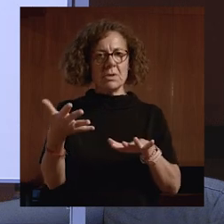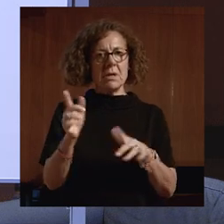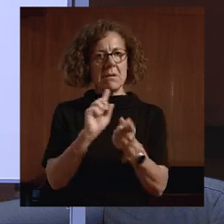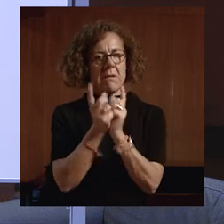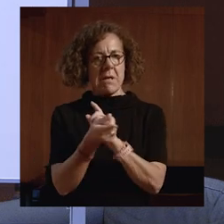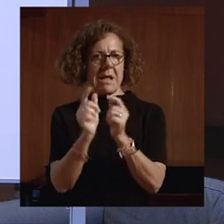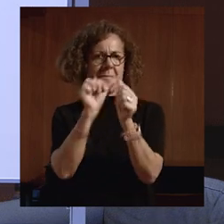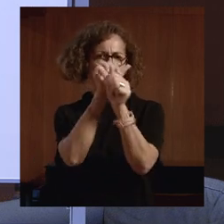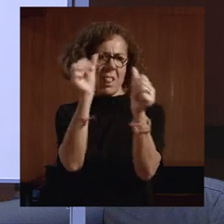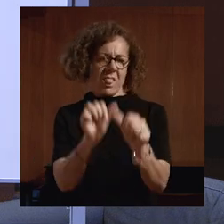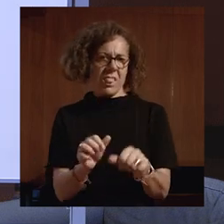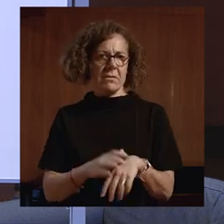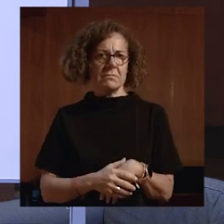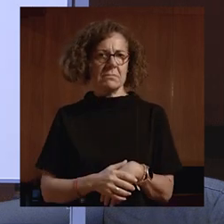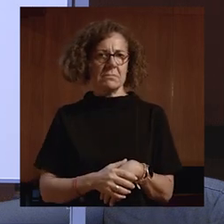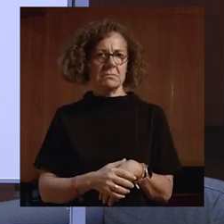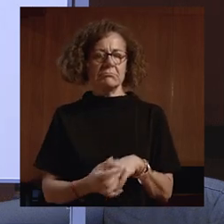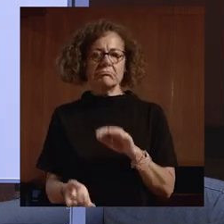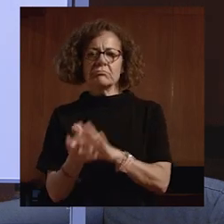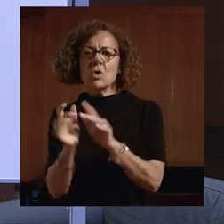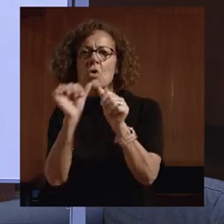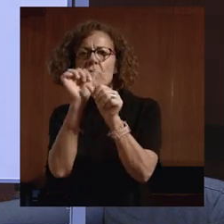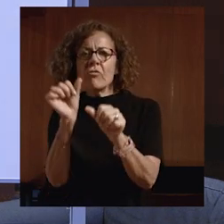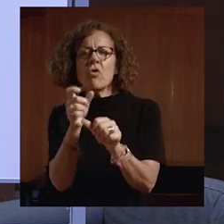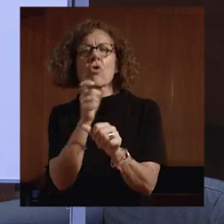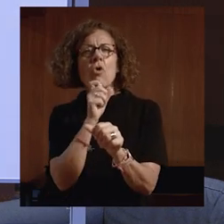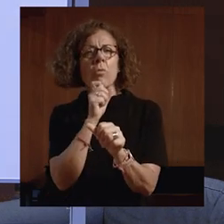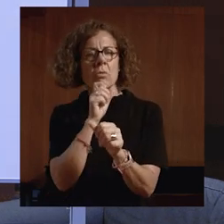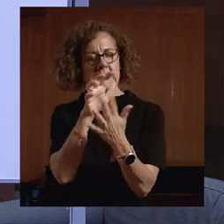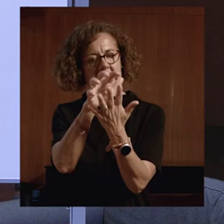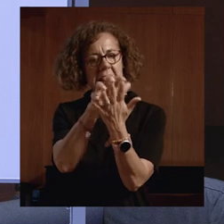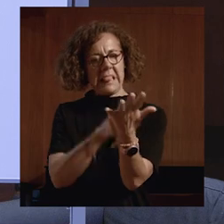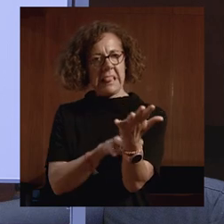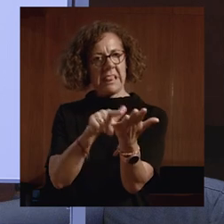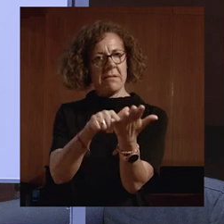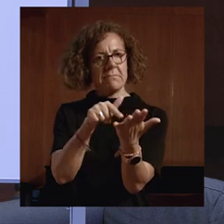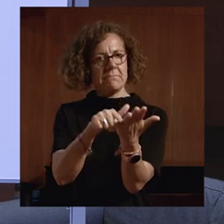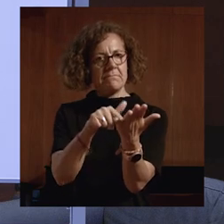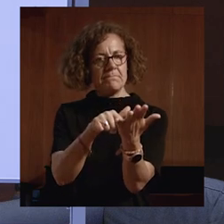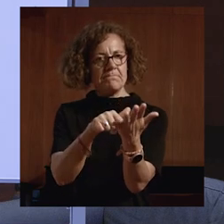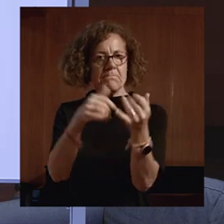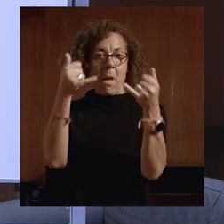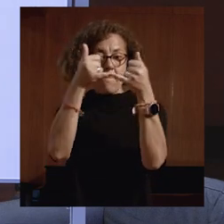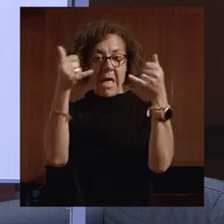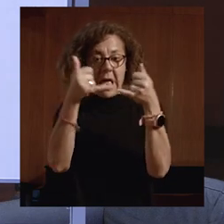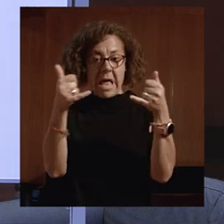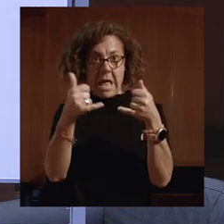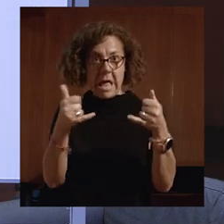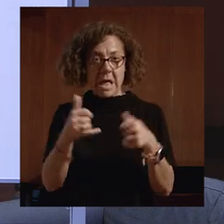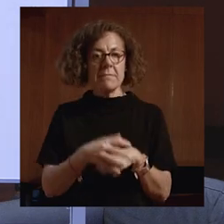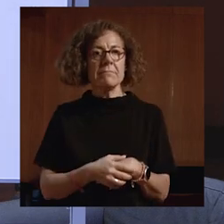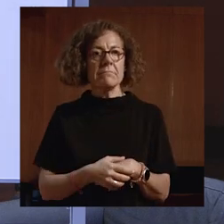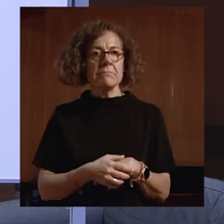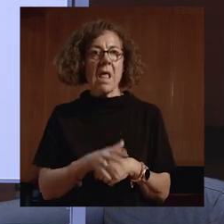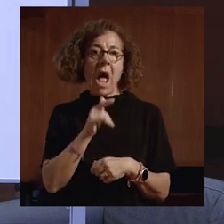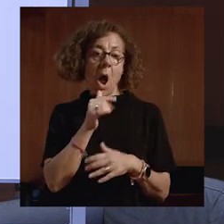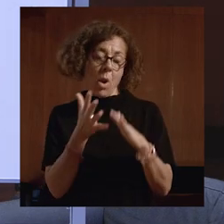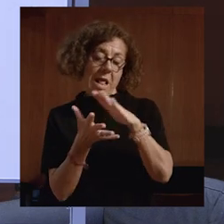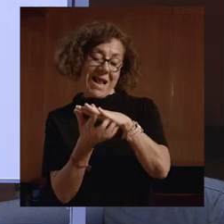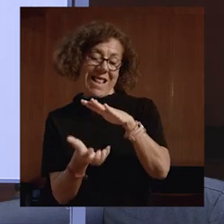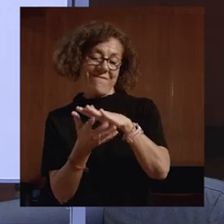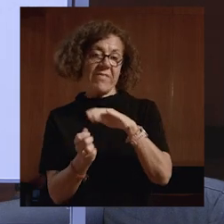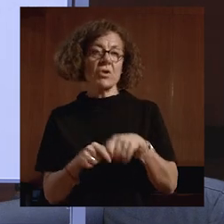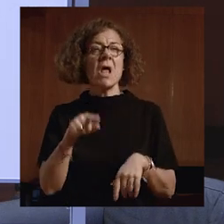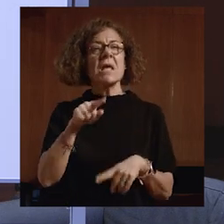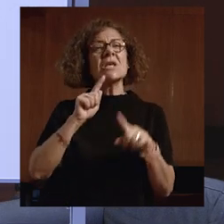objeto, cosificarla. ¿Cómo? En textos escritos, en partituras y más recientemente en grabaciones. Y todo